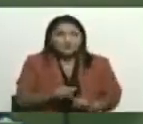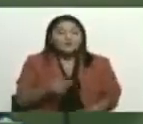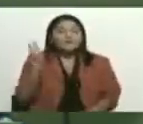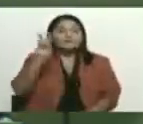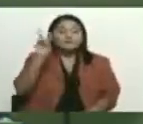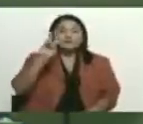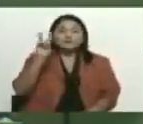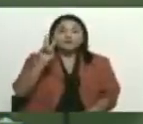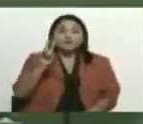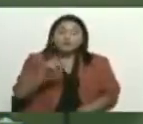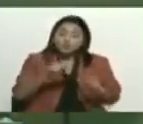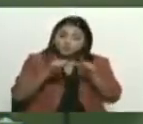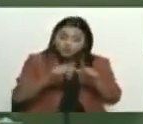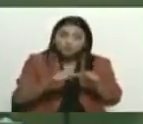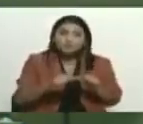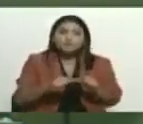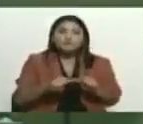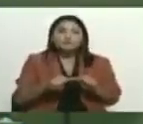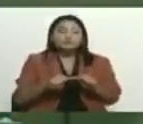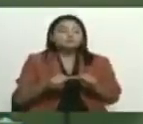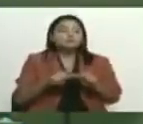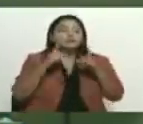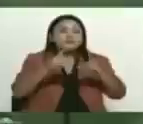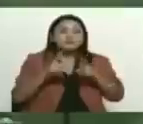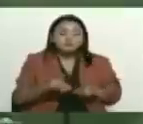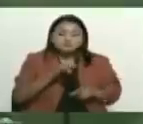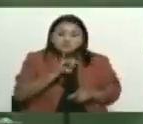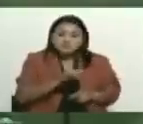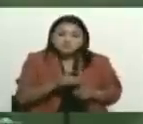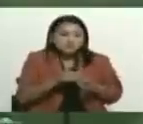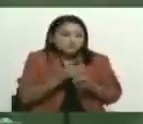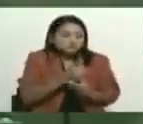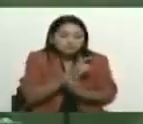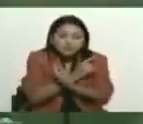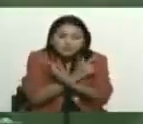sigue decidida a ser dueño de su destino y a ejercer su soberanía,